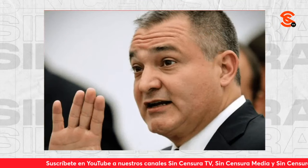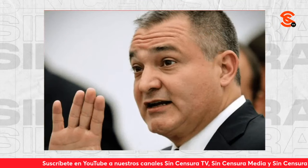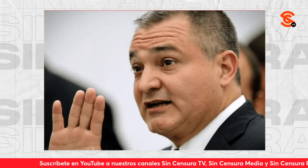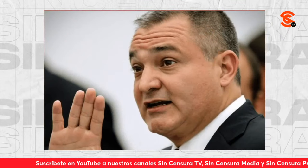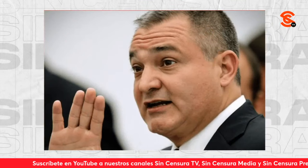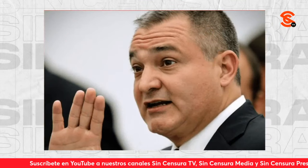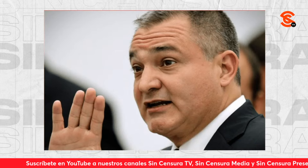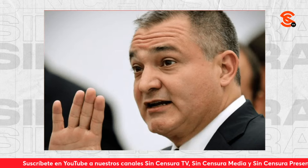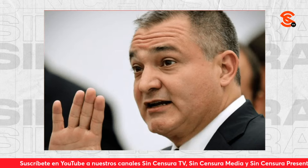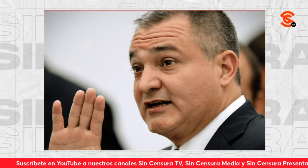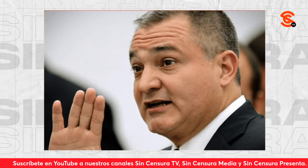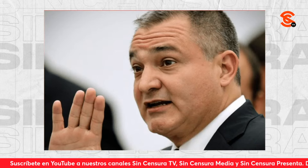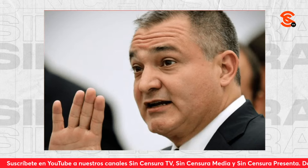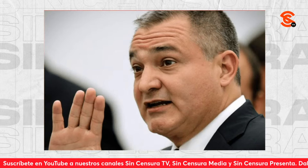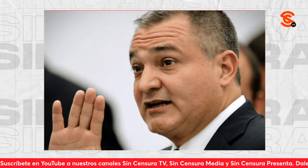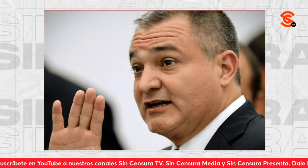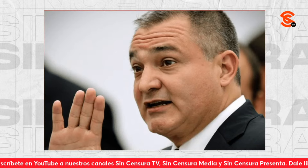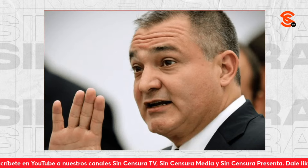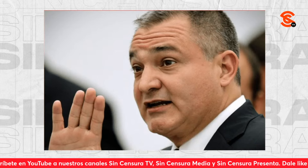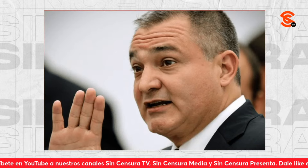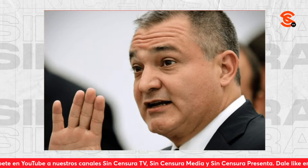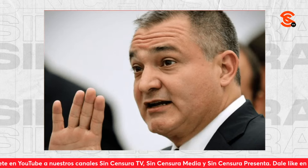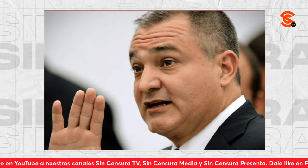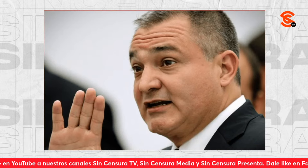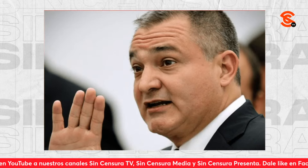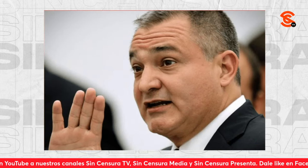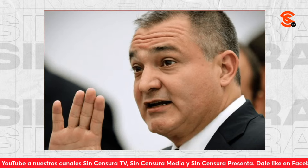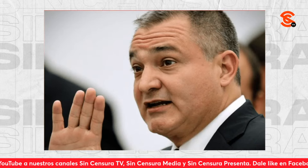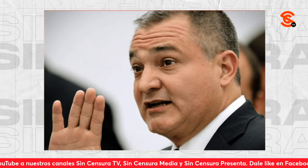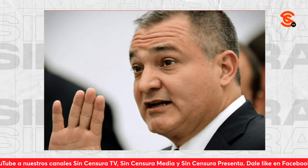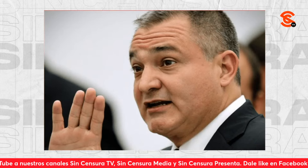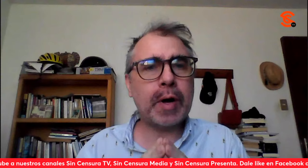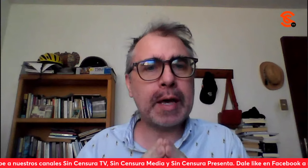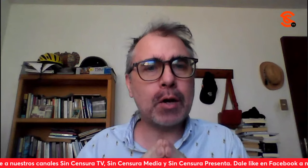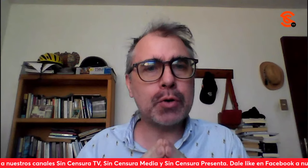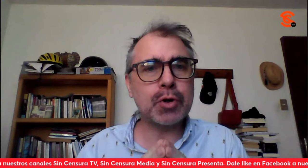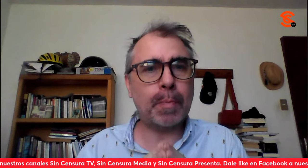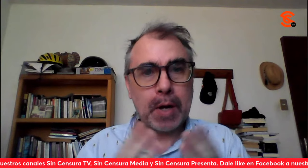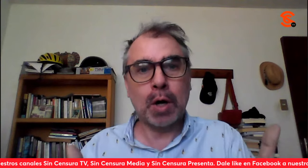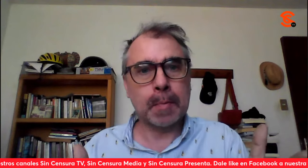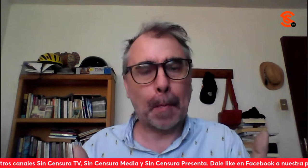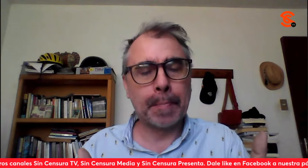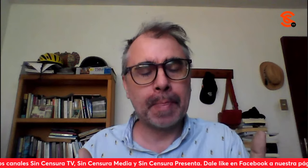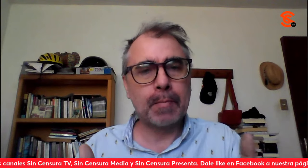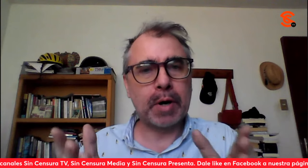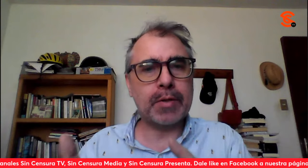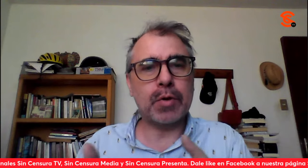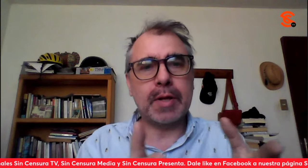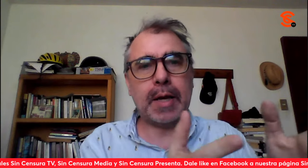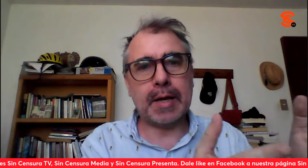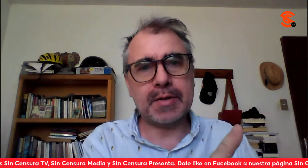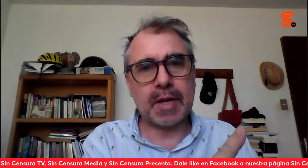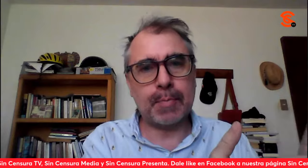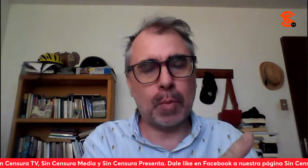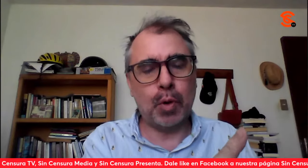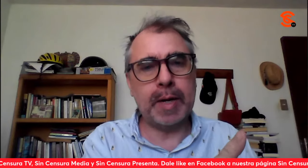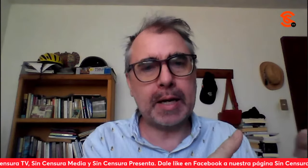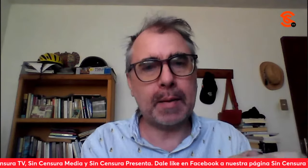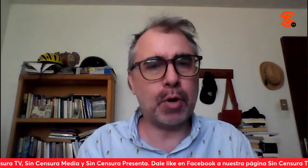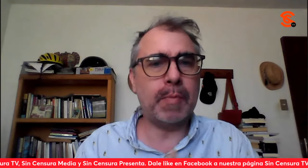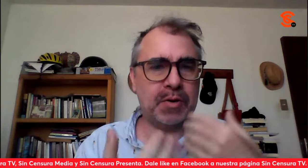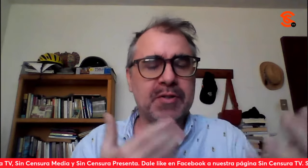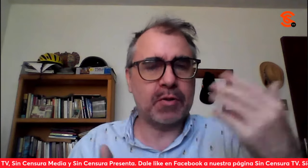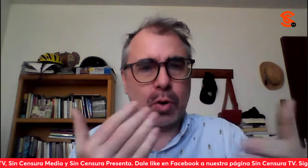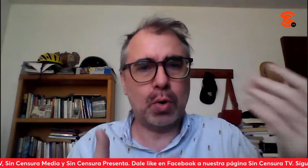como bien sabemos este lo del New York Times no que fue incluso peor porque donde este prop